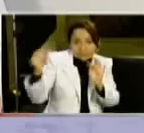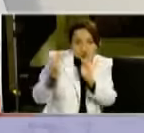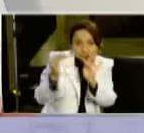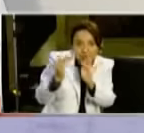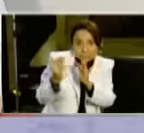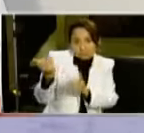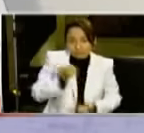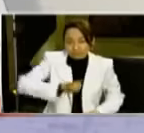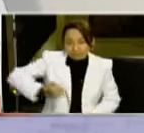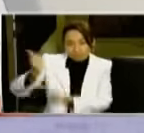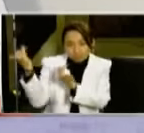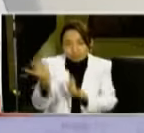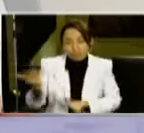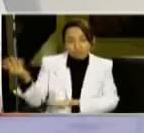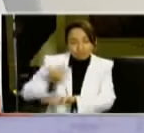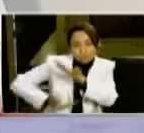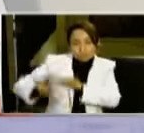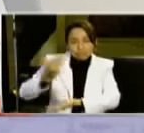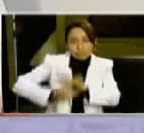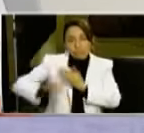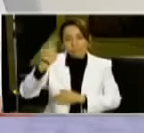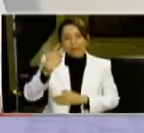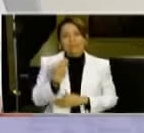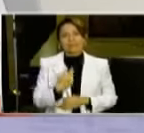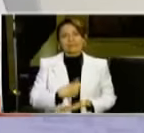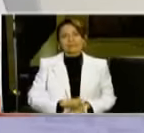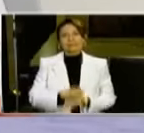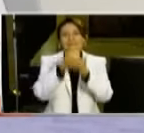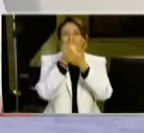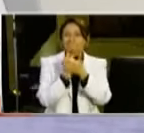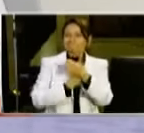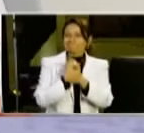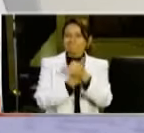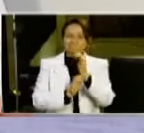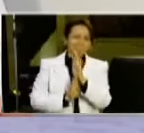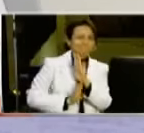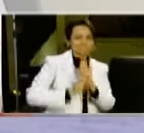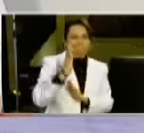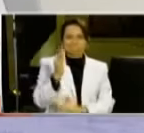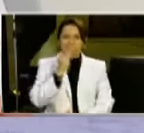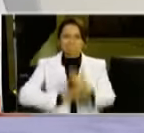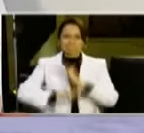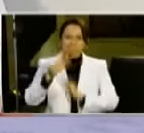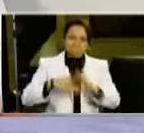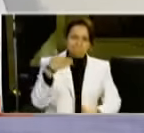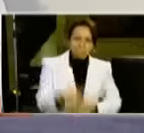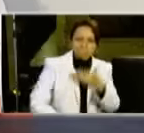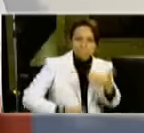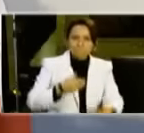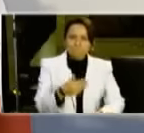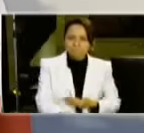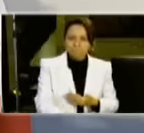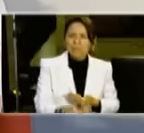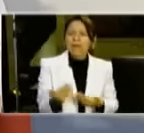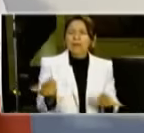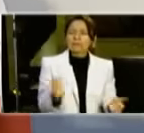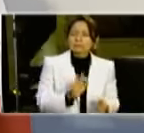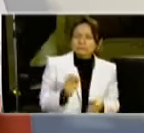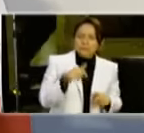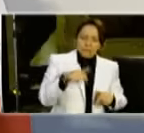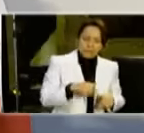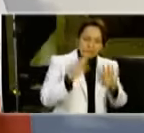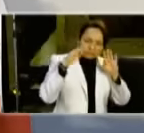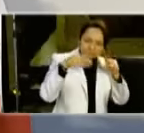de cadenas de valor que aumenten nuestra competitividad. La mirada hacia otras regiones, hacia el Asia-Pacífico,